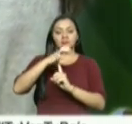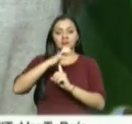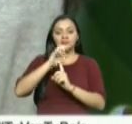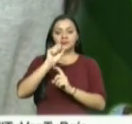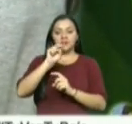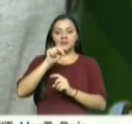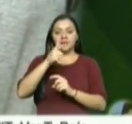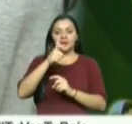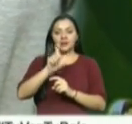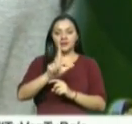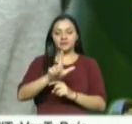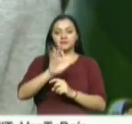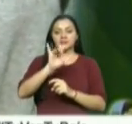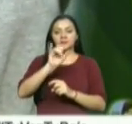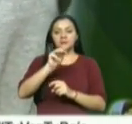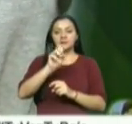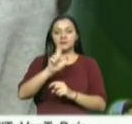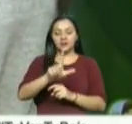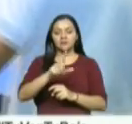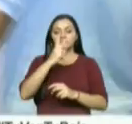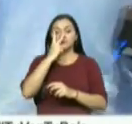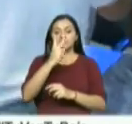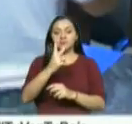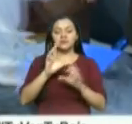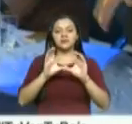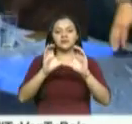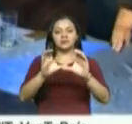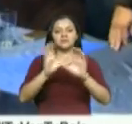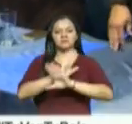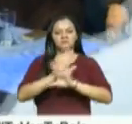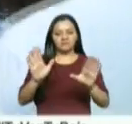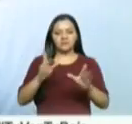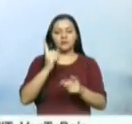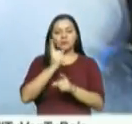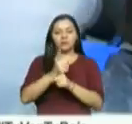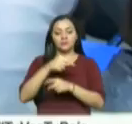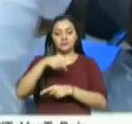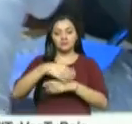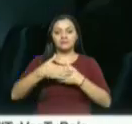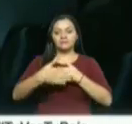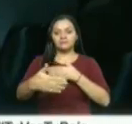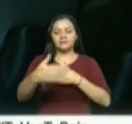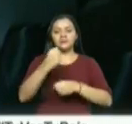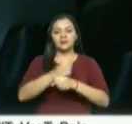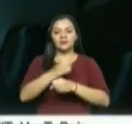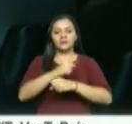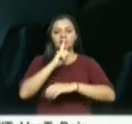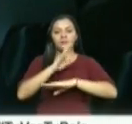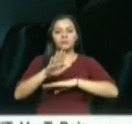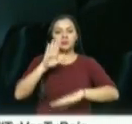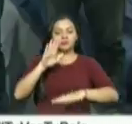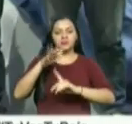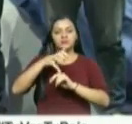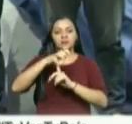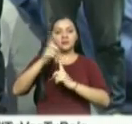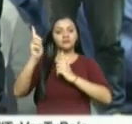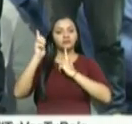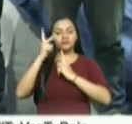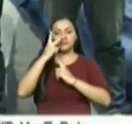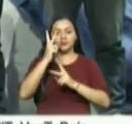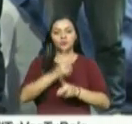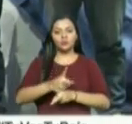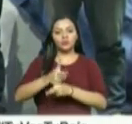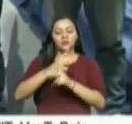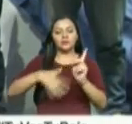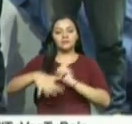Ángel, Edwin Taimal también recibió una certificación. Para él, este acto reafirma el compromiso de los guardaparques con la conservación de